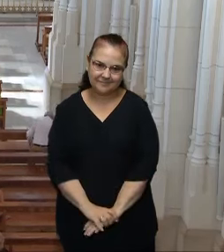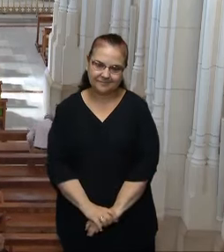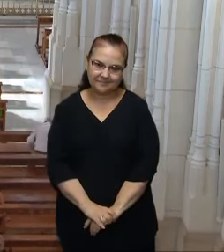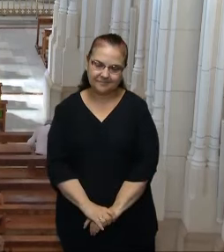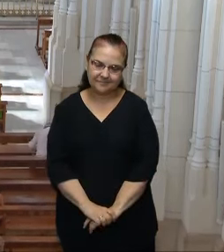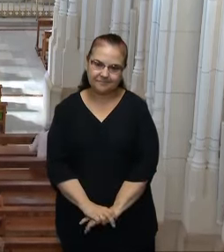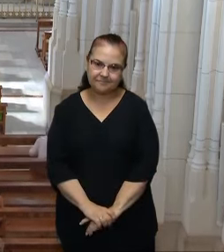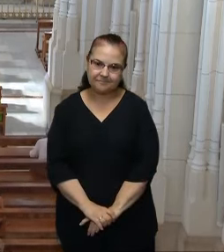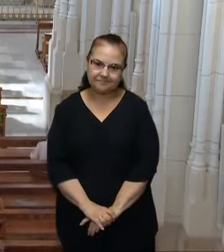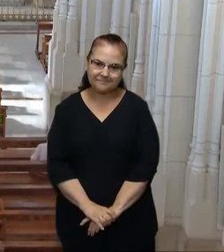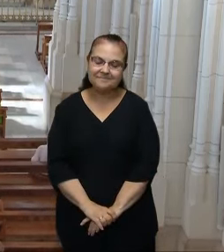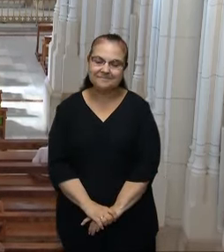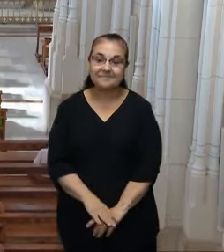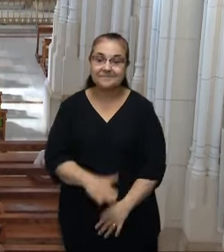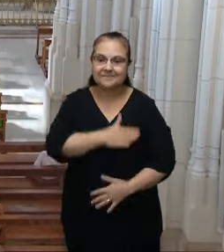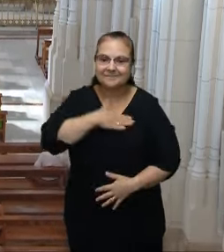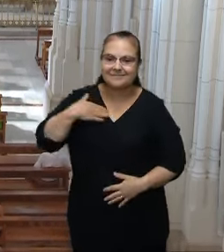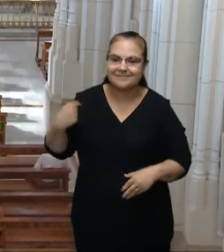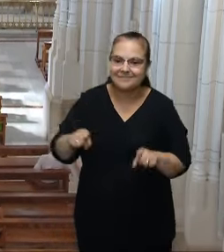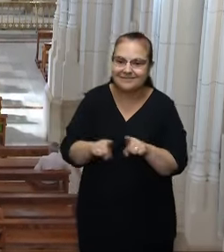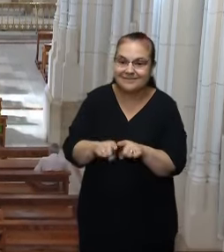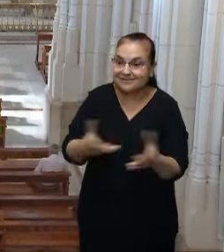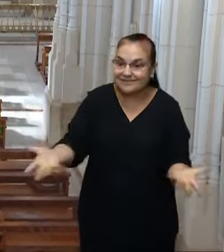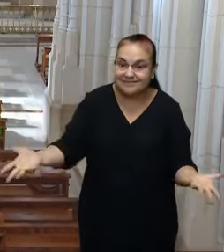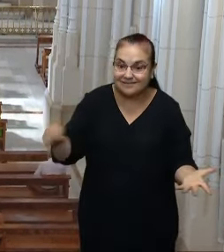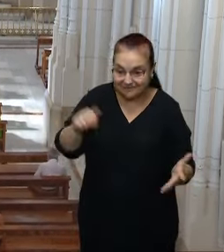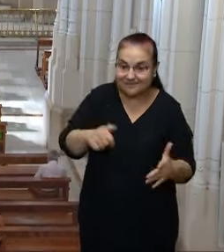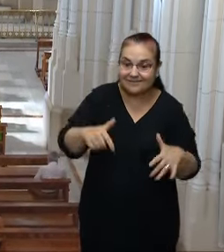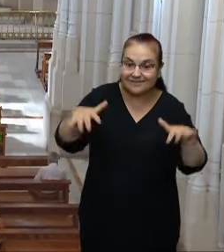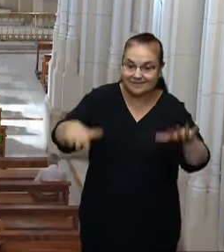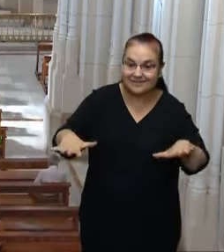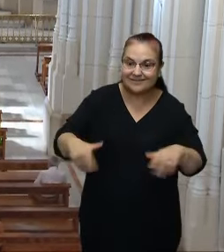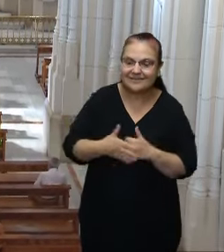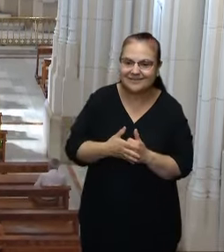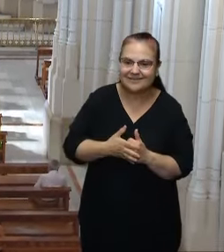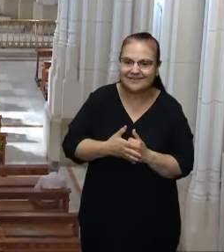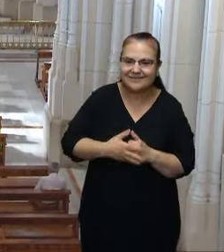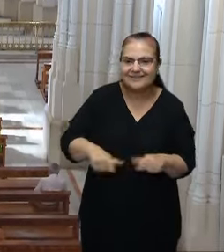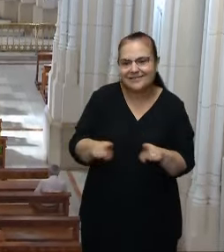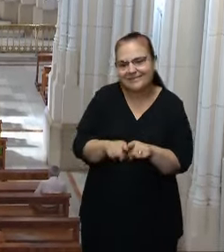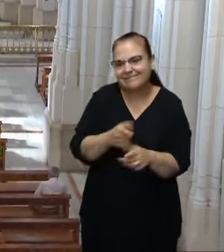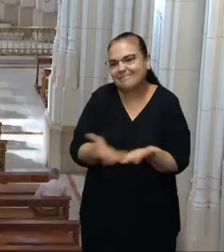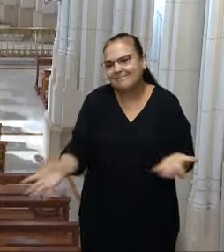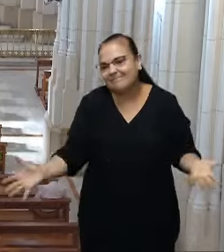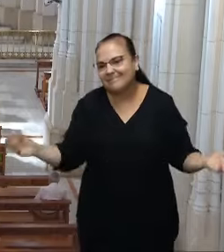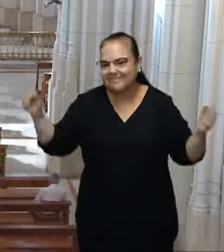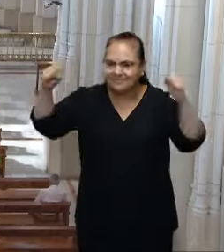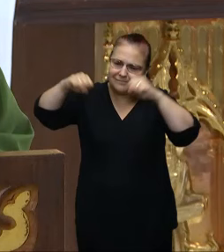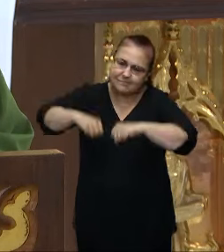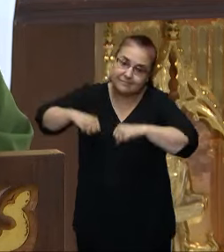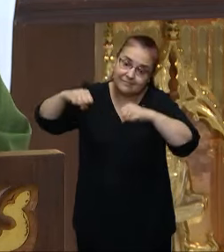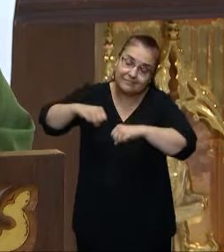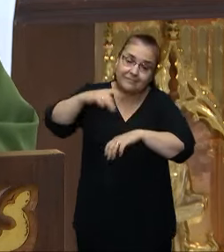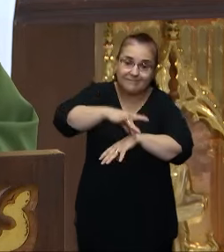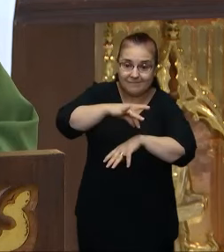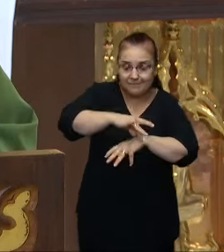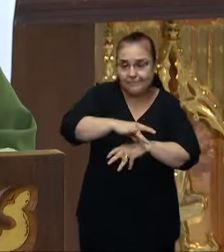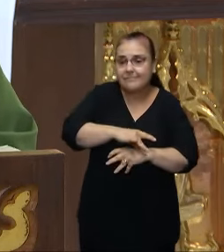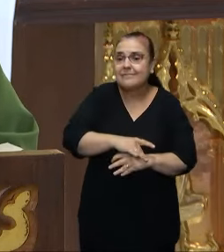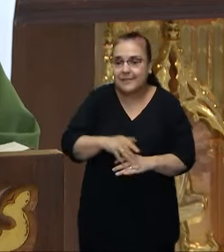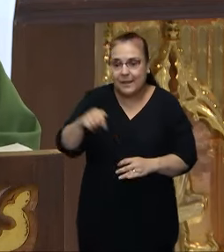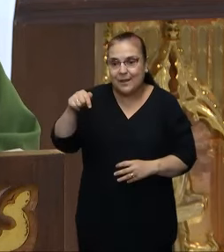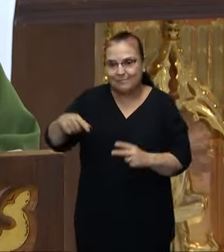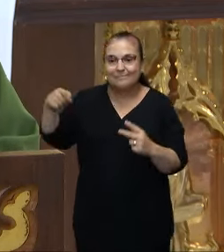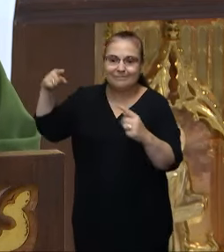señor queridos hermanos aquí presentes hermanos ancianos y enfermos que seguís esta